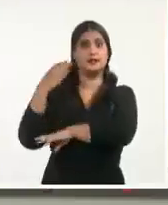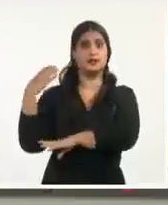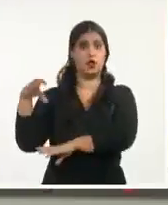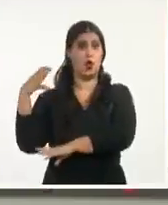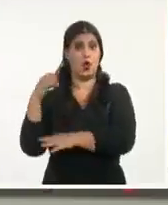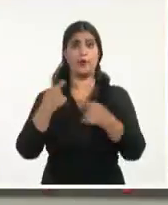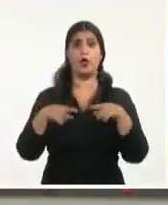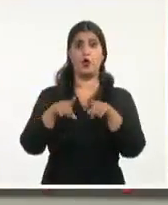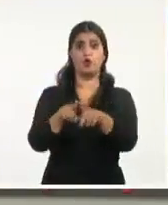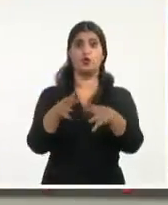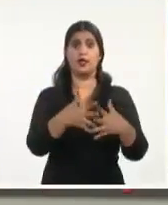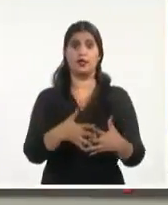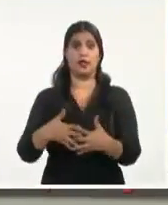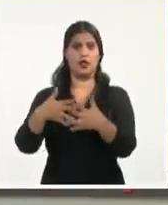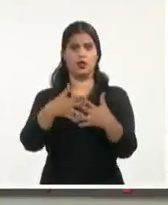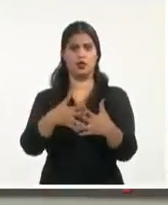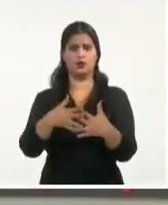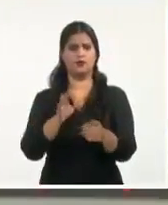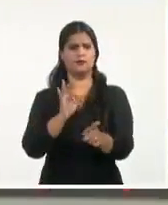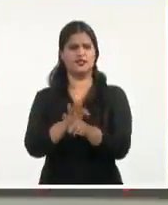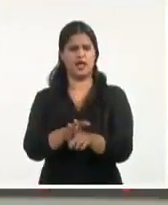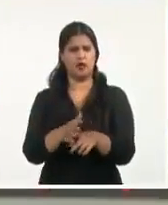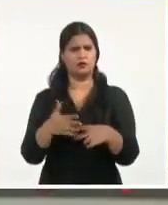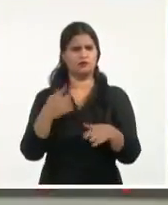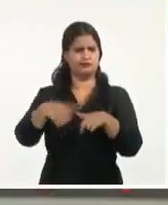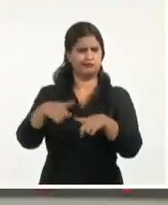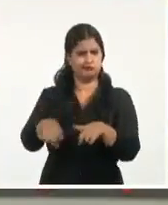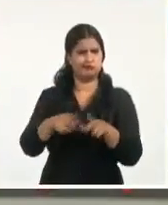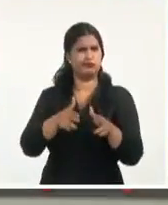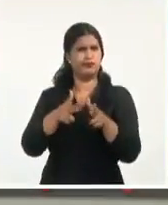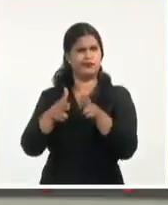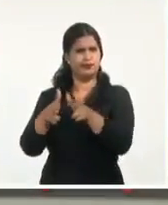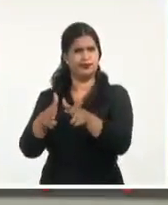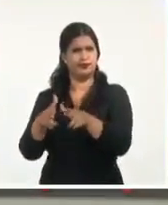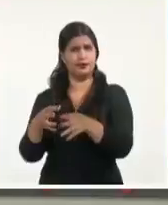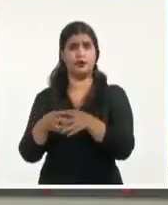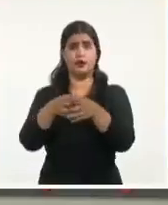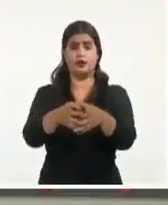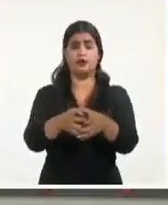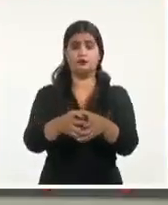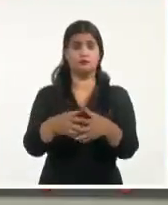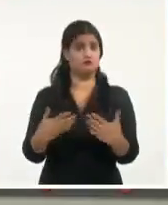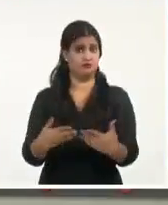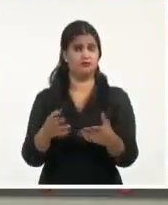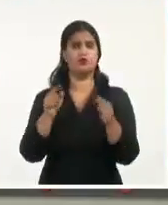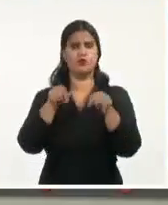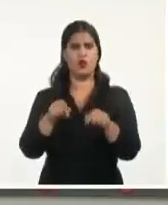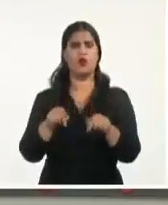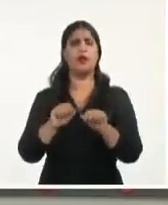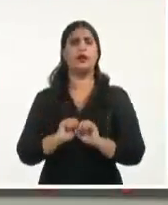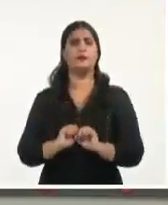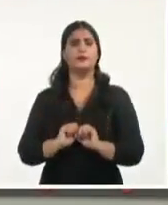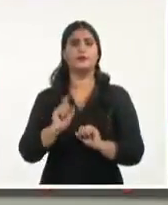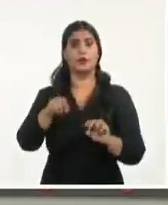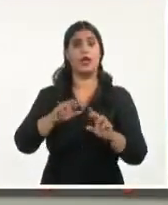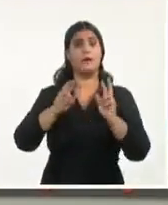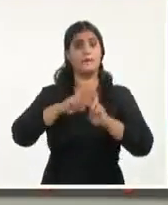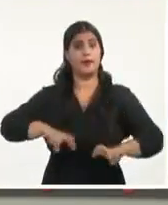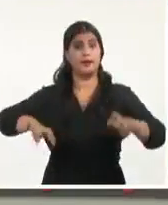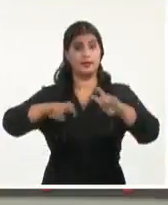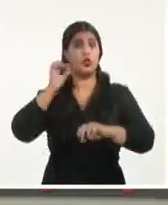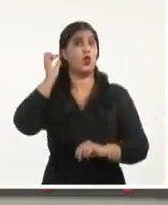iniciaron maniobras militares en Río Negro, departamento colombiano de Antioquia. En una entrevista concedida este miércoles a Hispan TV, la investigadora